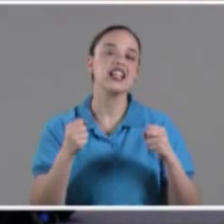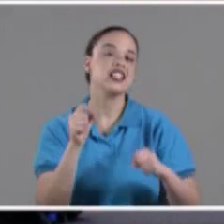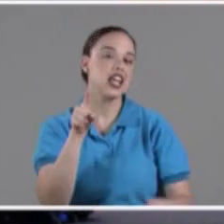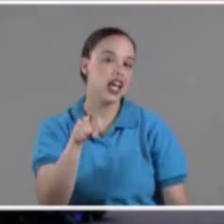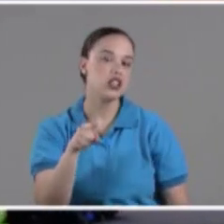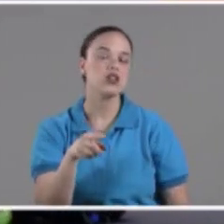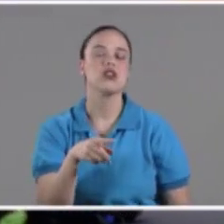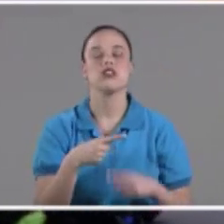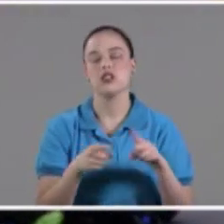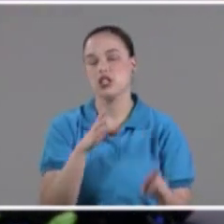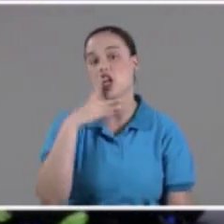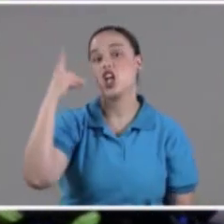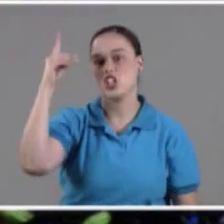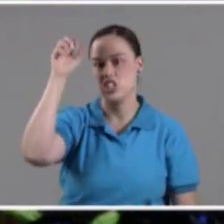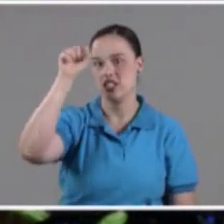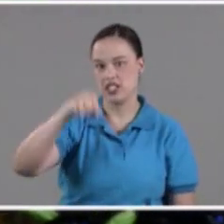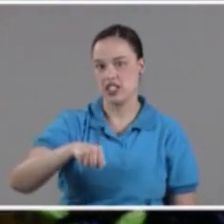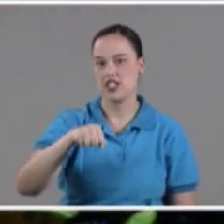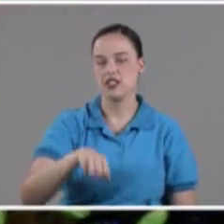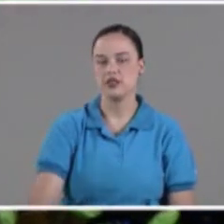pero Dios sí